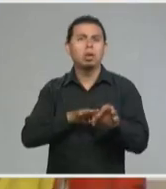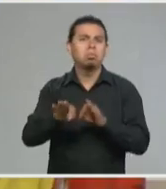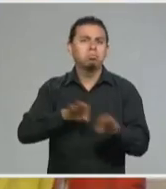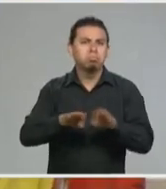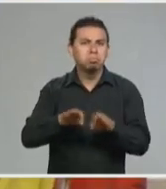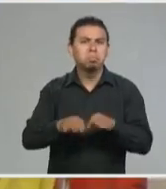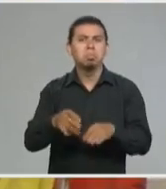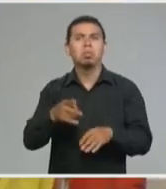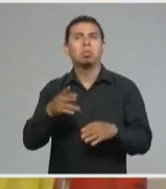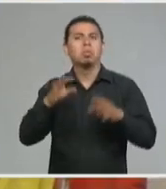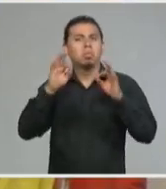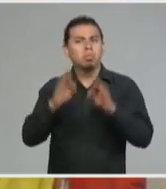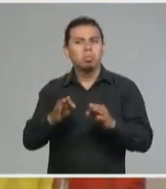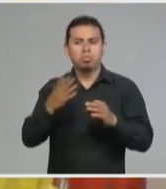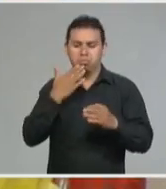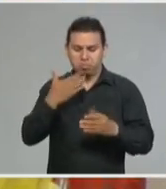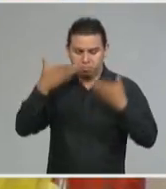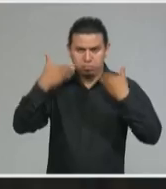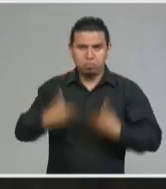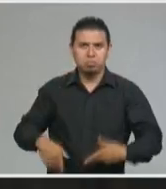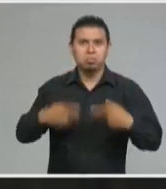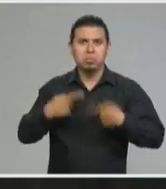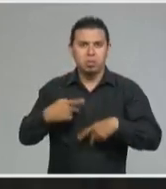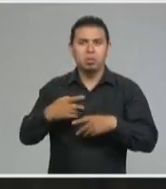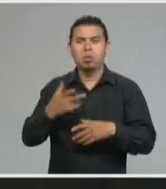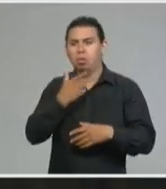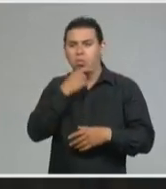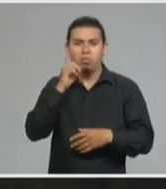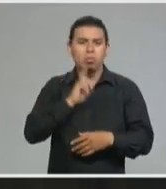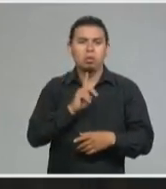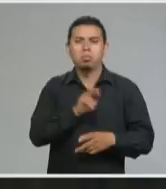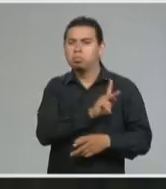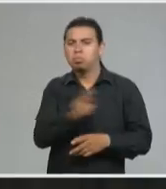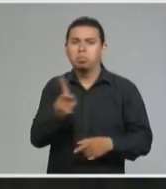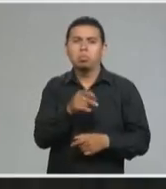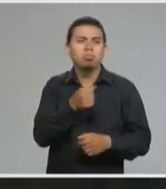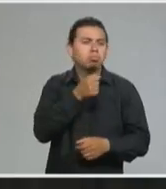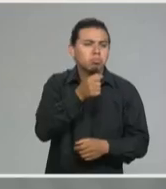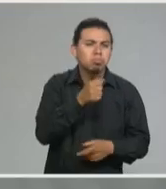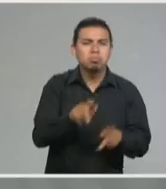la actividad, la integridad de las y los comunicadores.